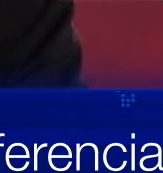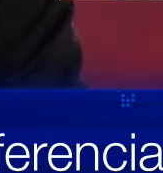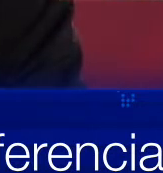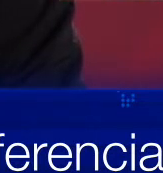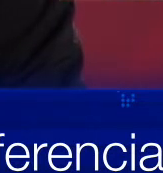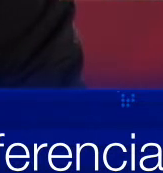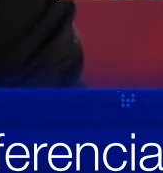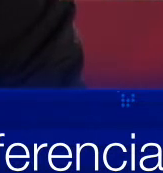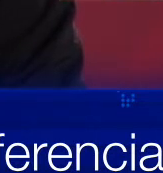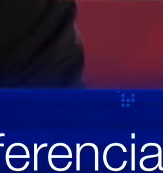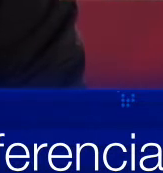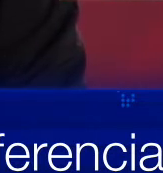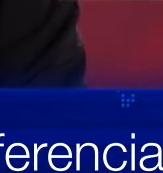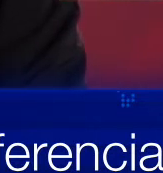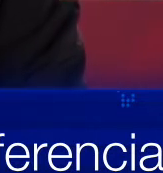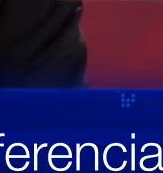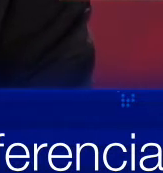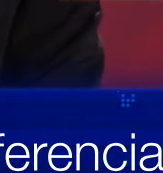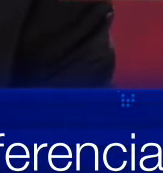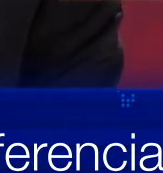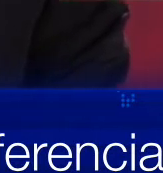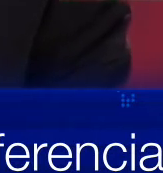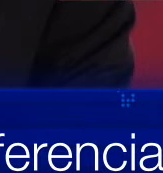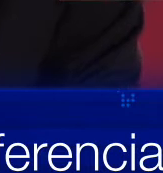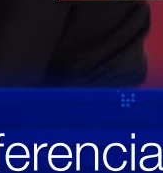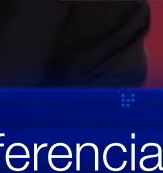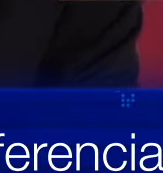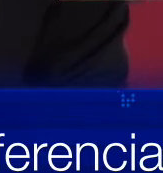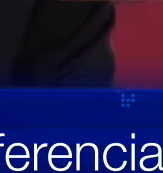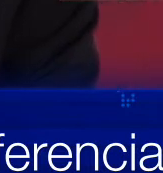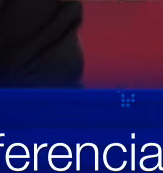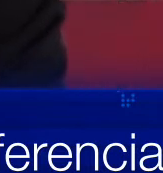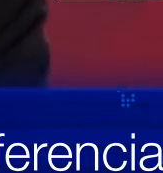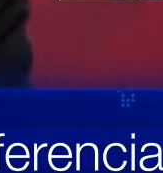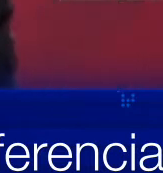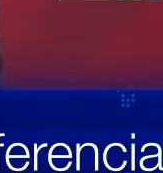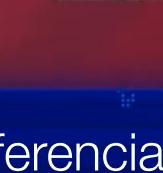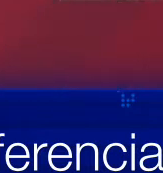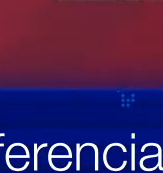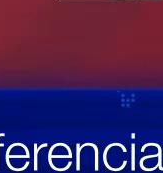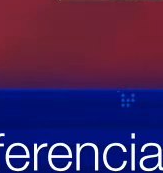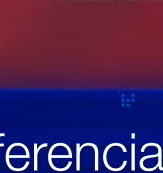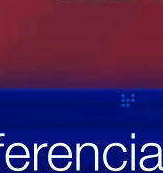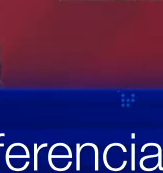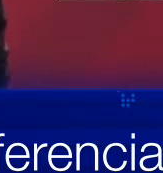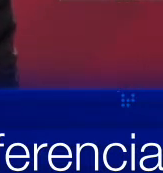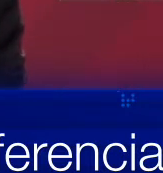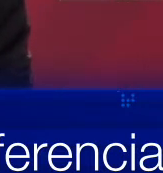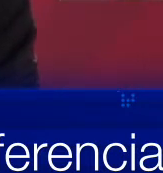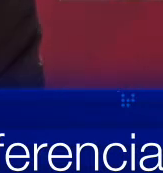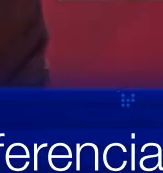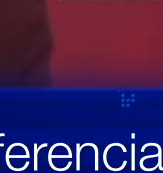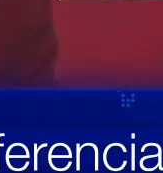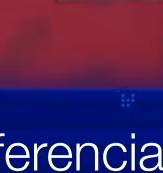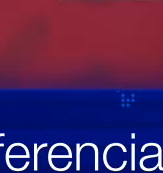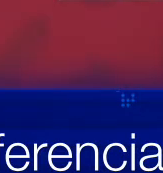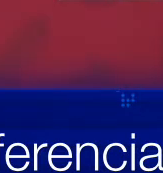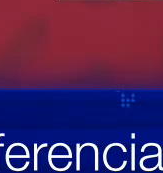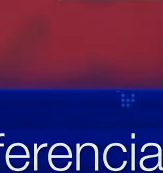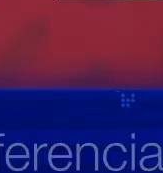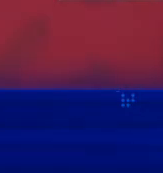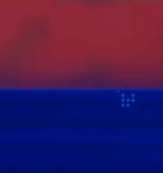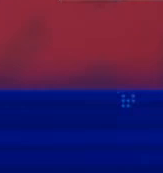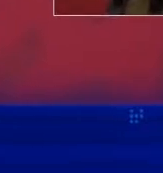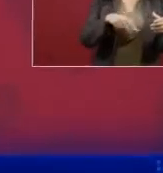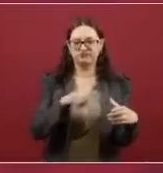de españoles encabezados por Hernán Cortés y los